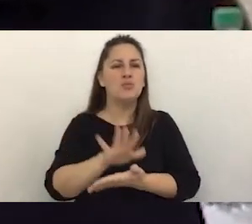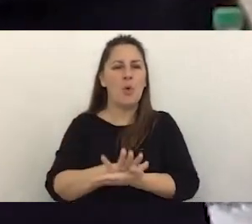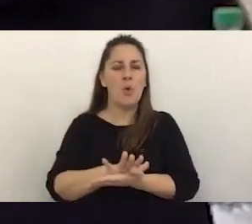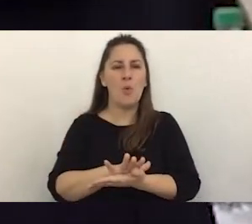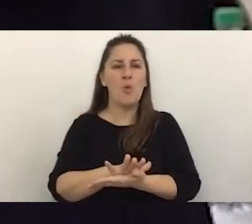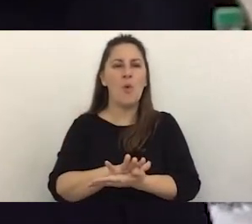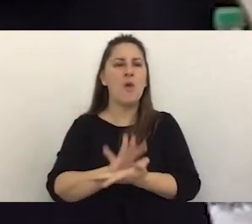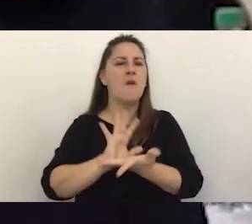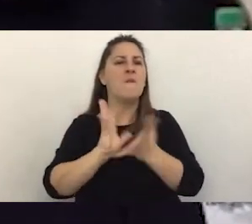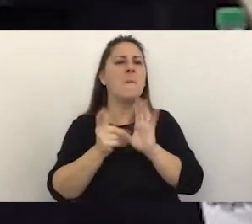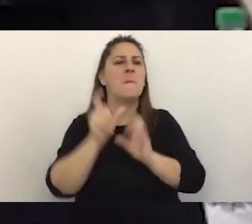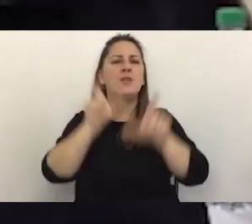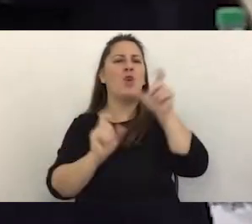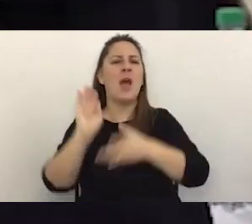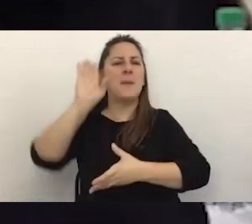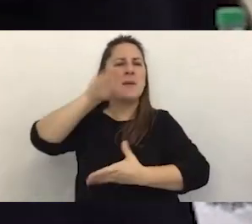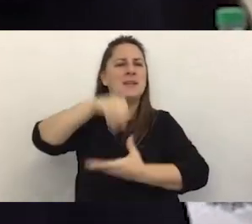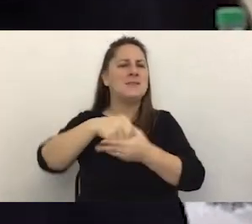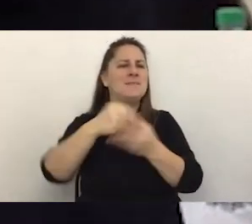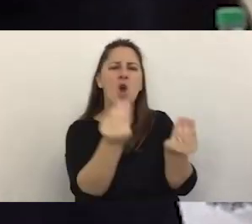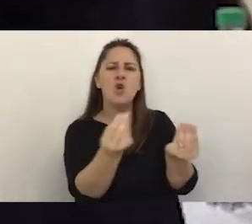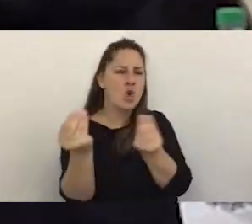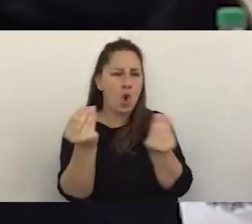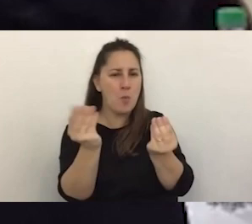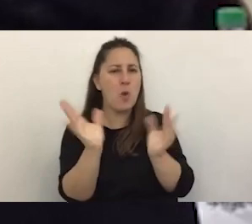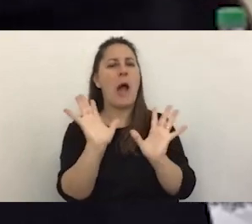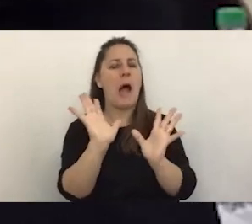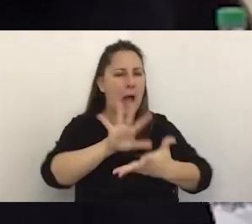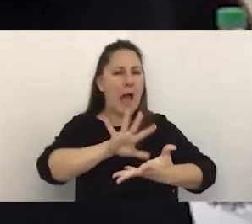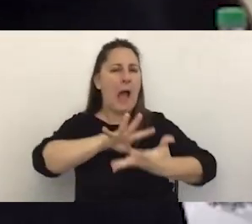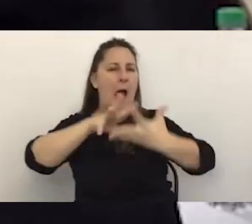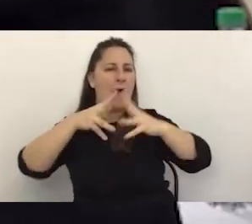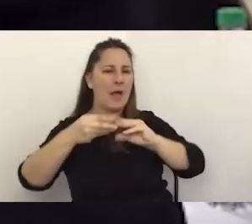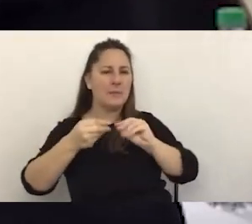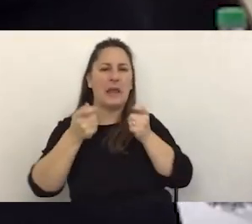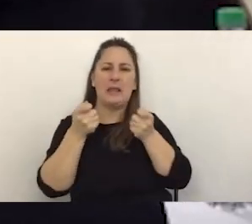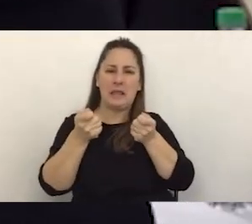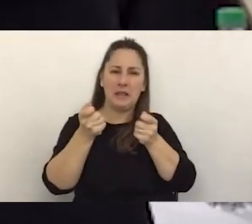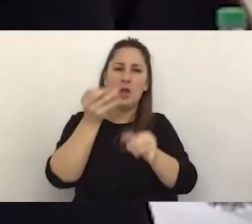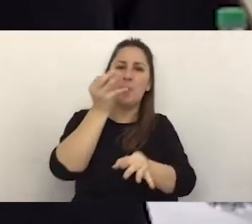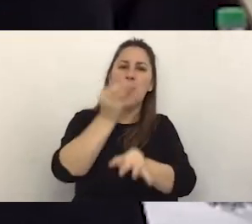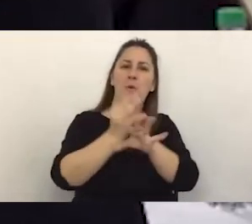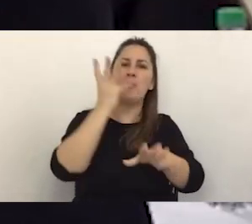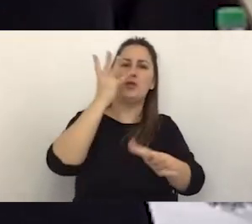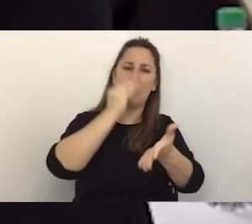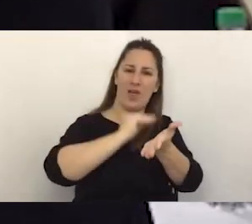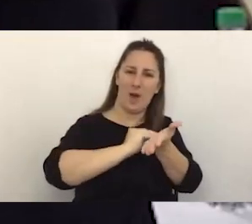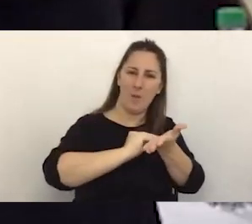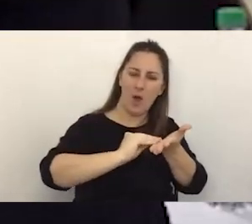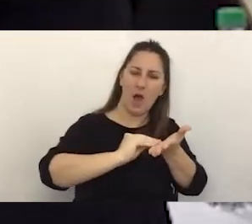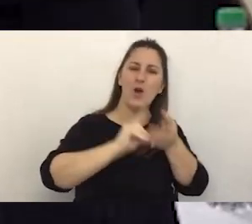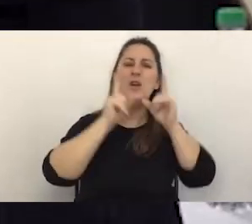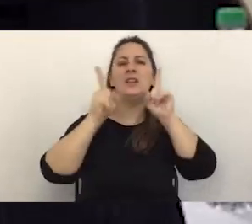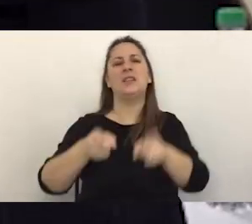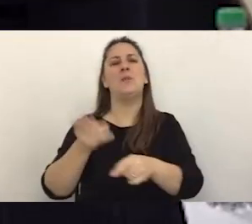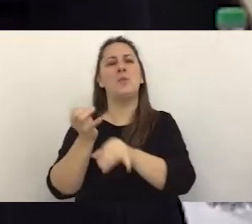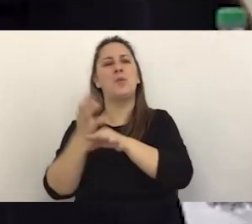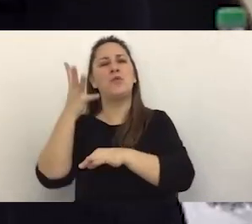los participantes y traté de armar una conferencia que sea tanto para profesionales de la abogacía como para profesionales de otras